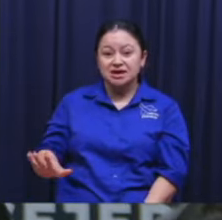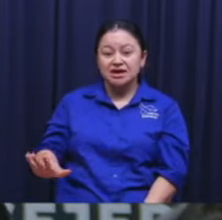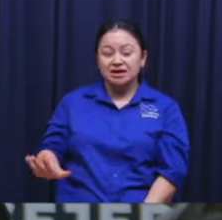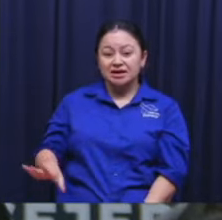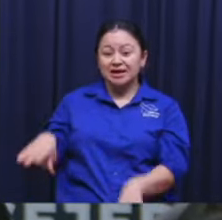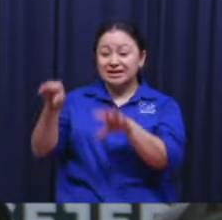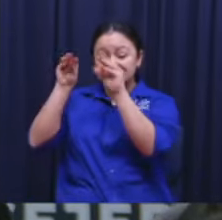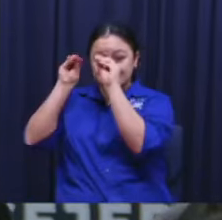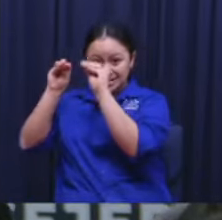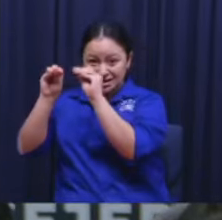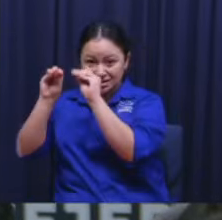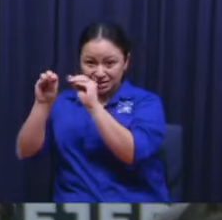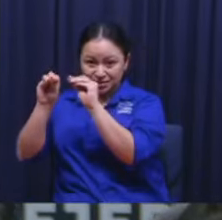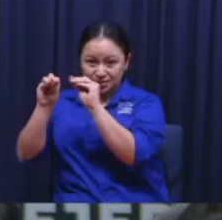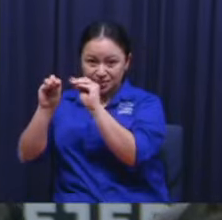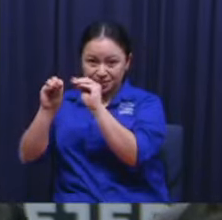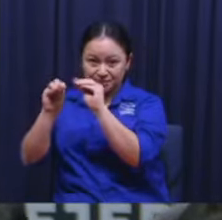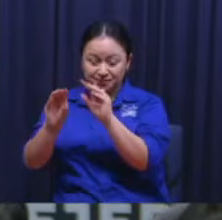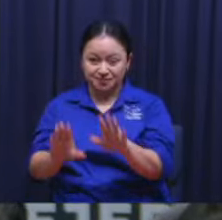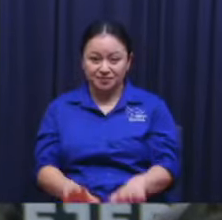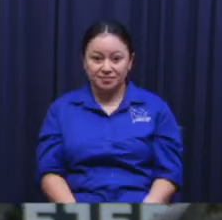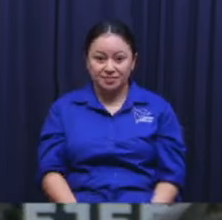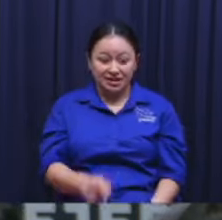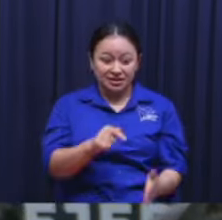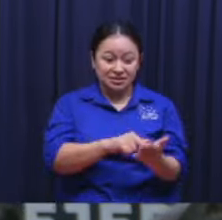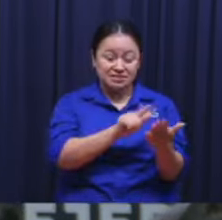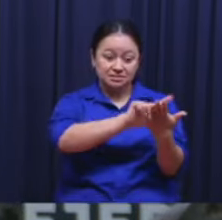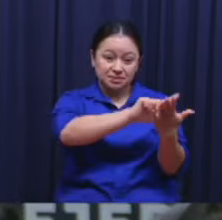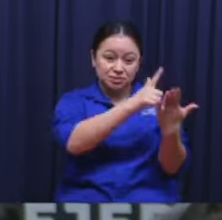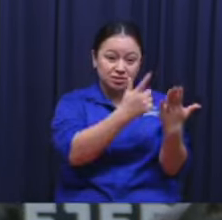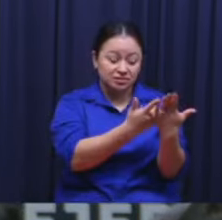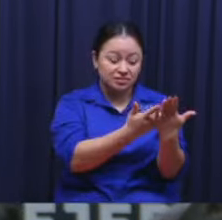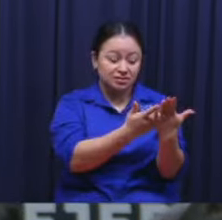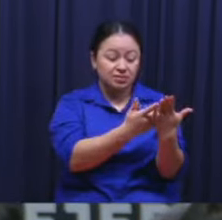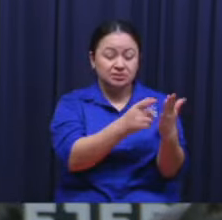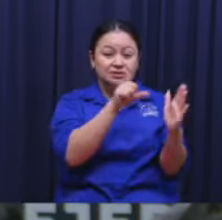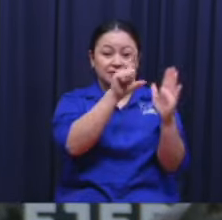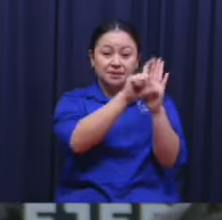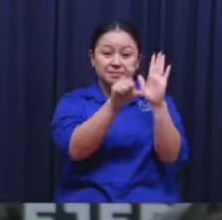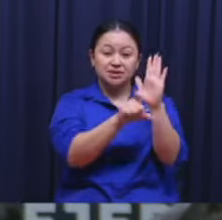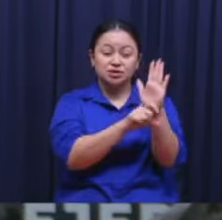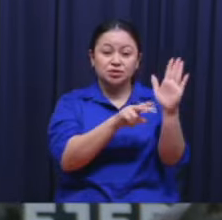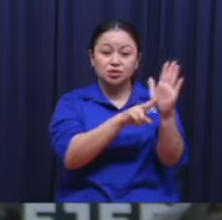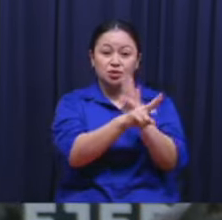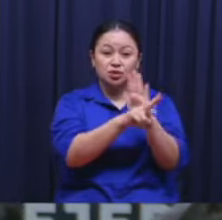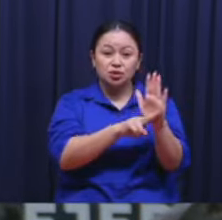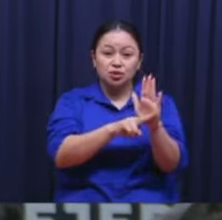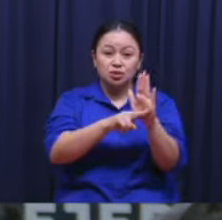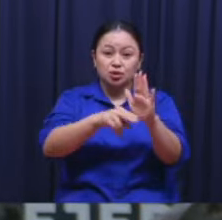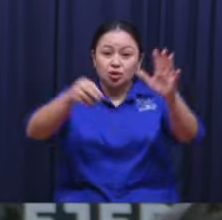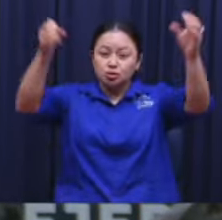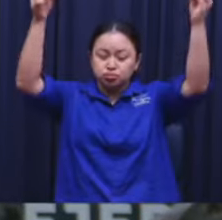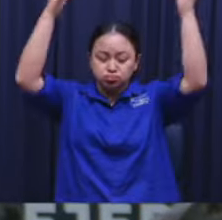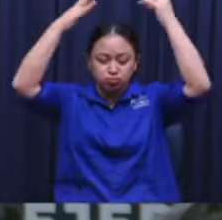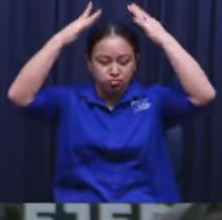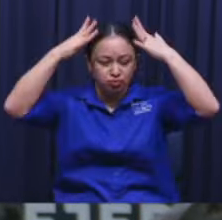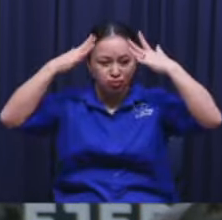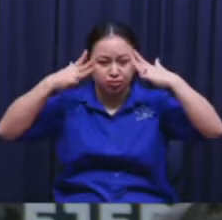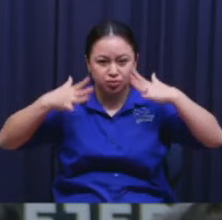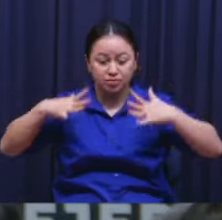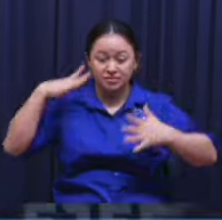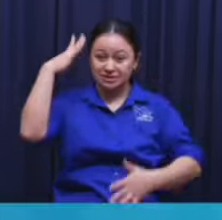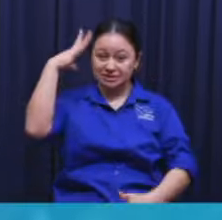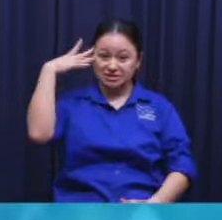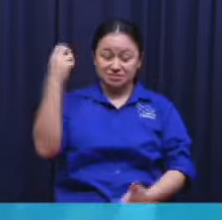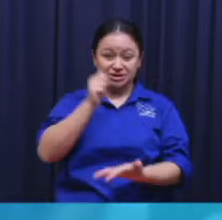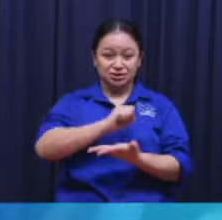en este mismo libro, en el capítulo 2, viene un derramamiento del Espíritu Santo. Entonces